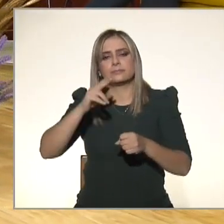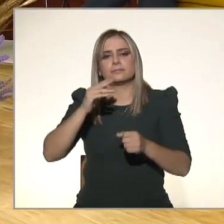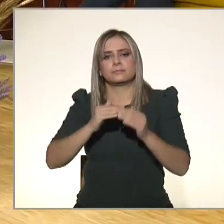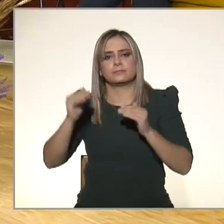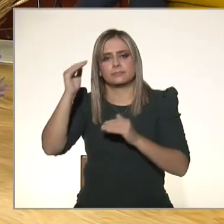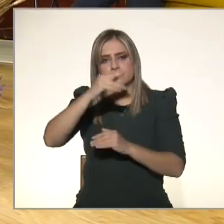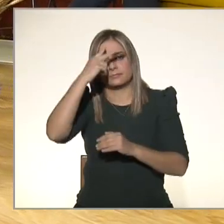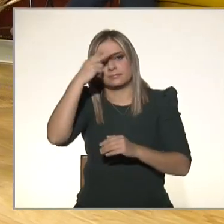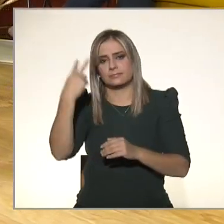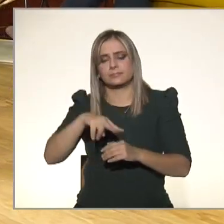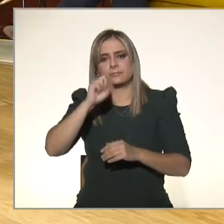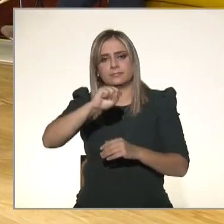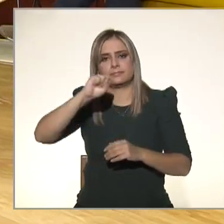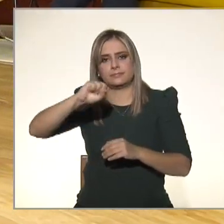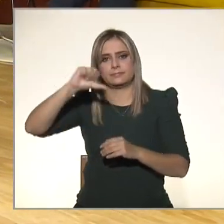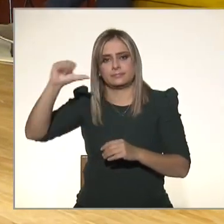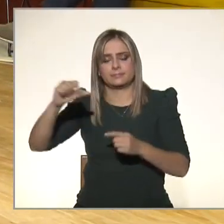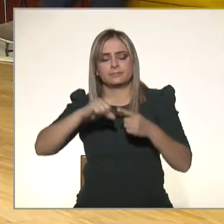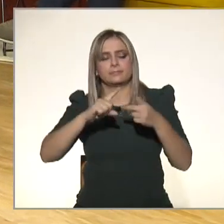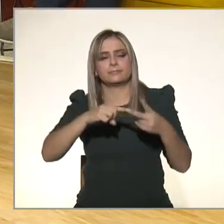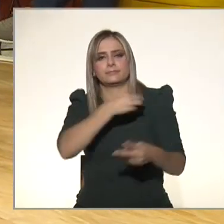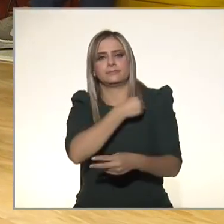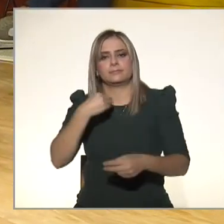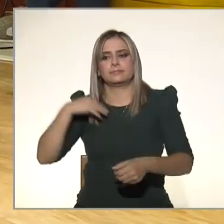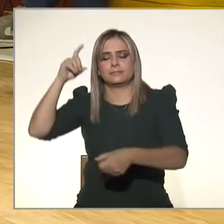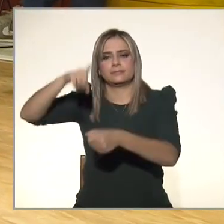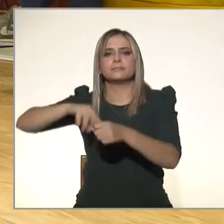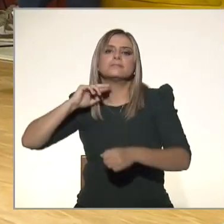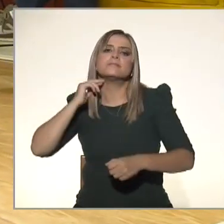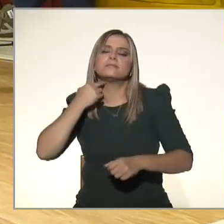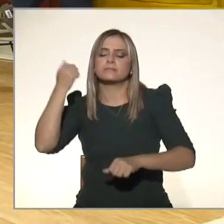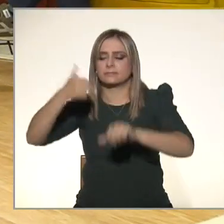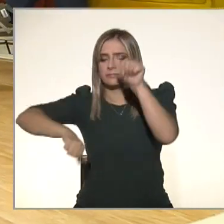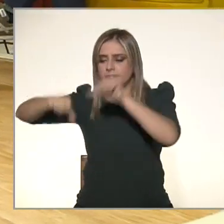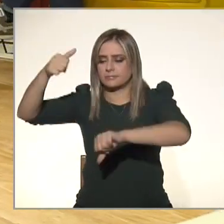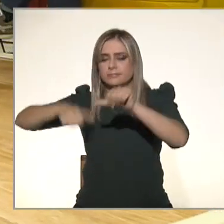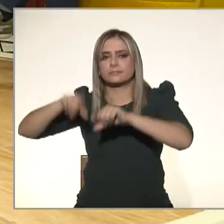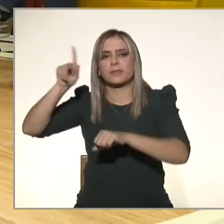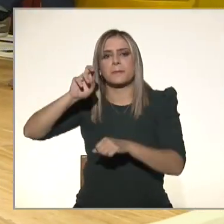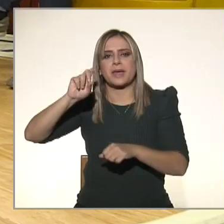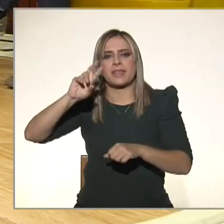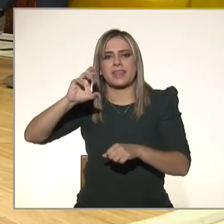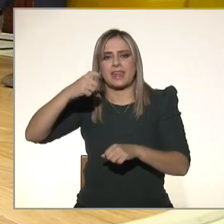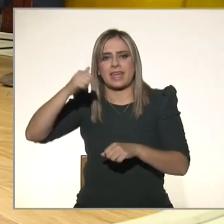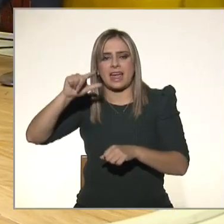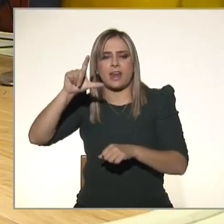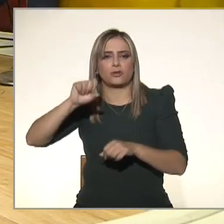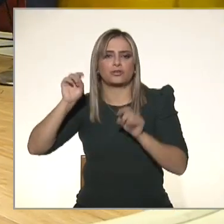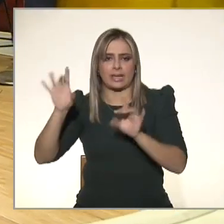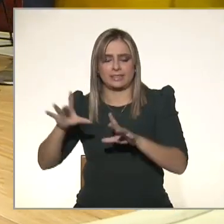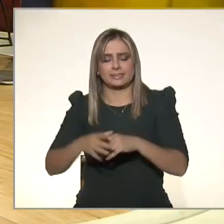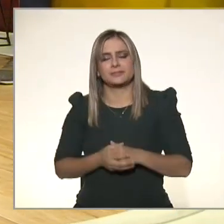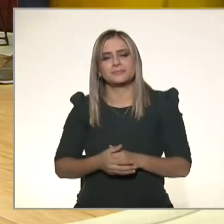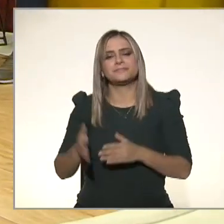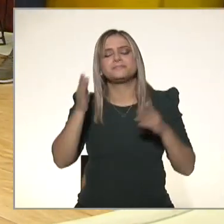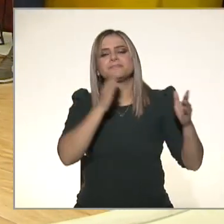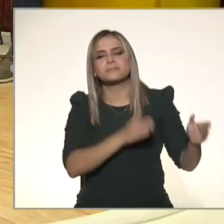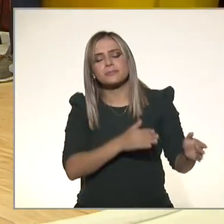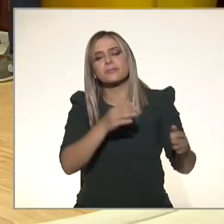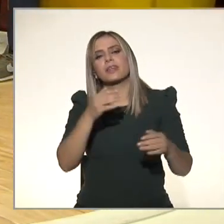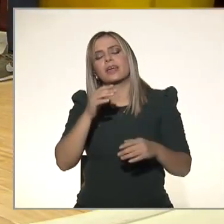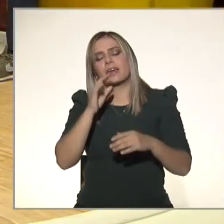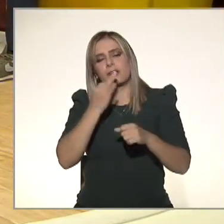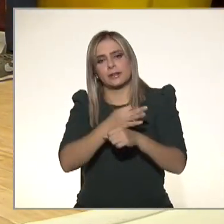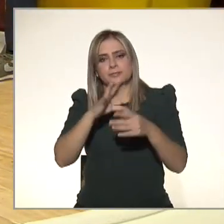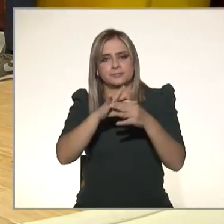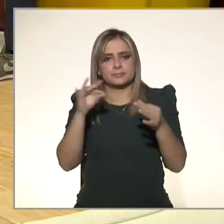la Secretaría de Salud, miembro del Centro de Cirugía Robótica del Hospital Ángeles del Pedregal. Y bueno, vamos a meternos de lleno, como les dije. Yo creo